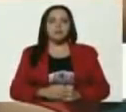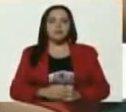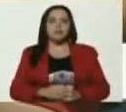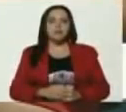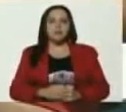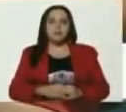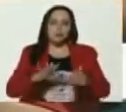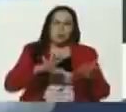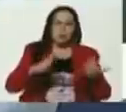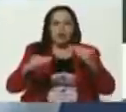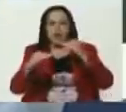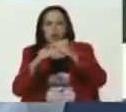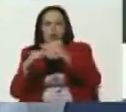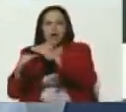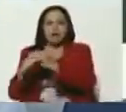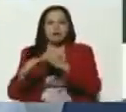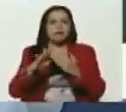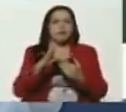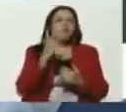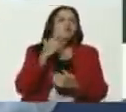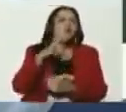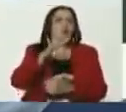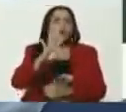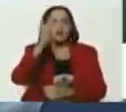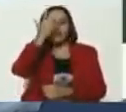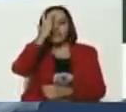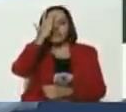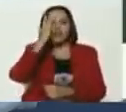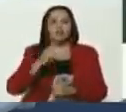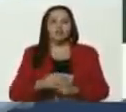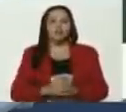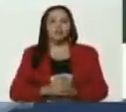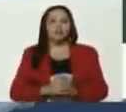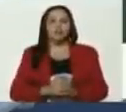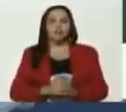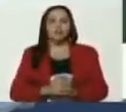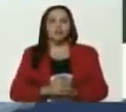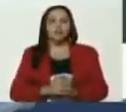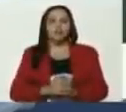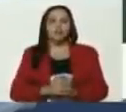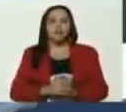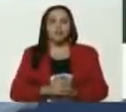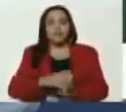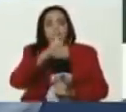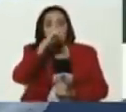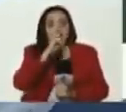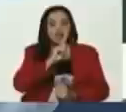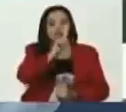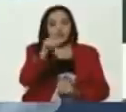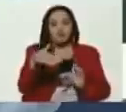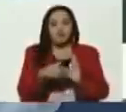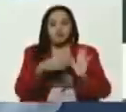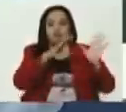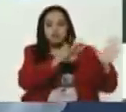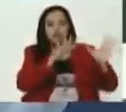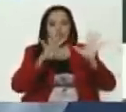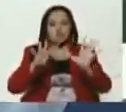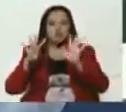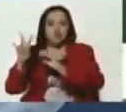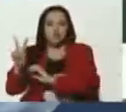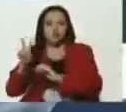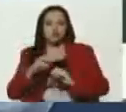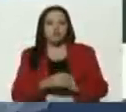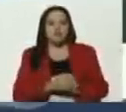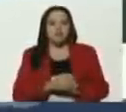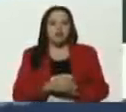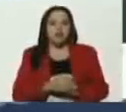Similitudes, ¿verdad? 4 de febrero. 4 de febrero del año 92. 26